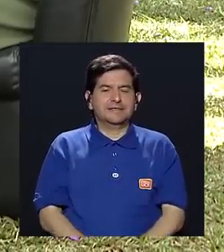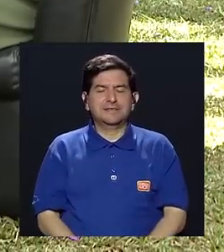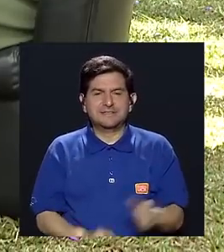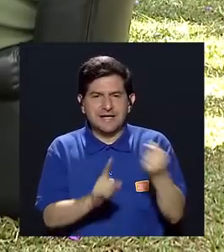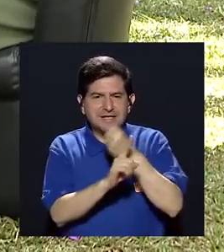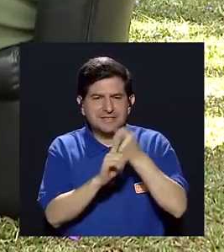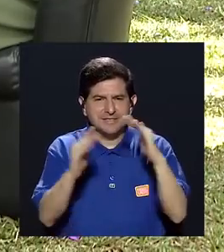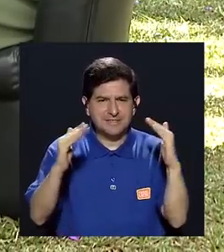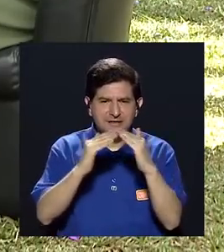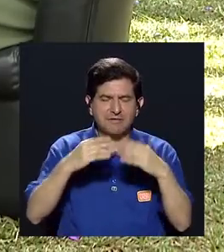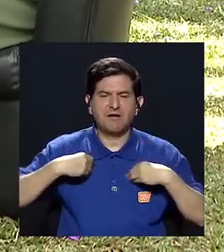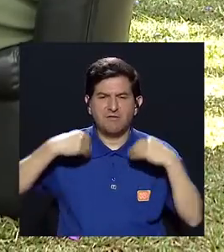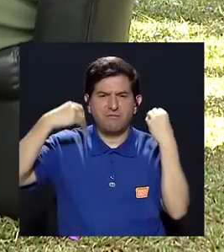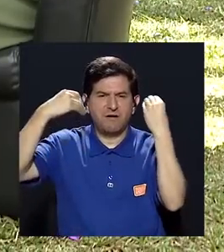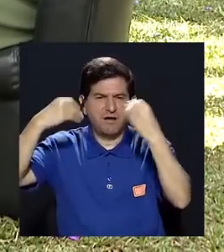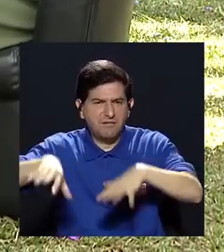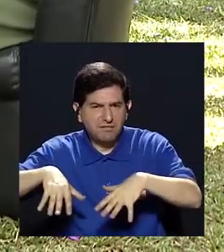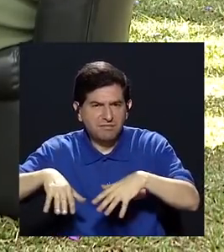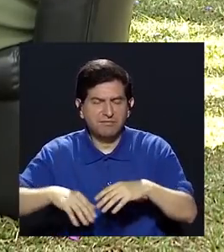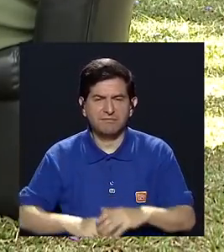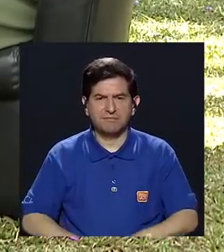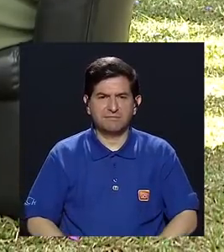violencia doméstica, abandono,